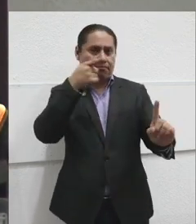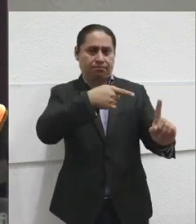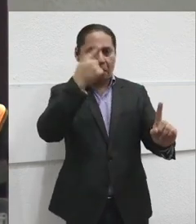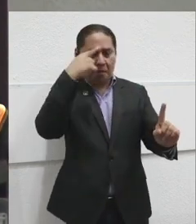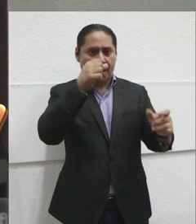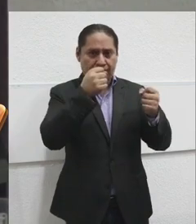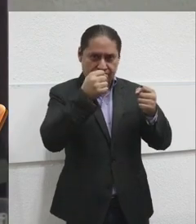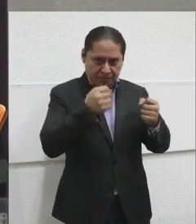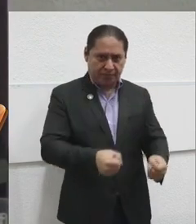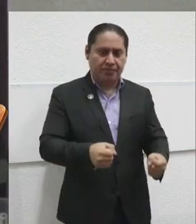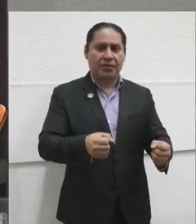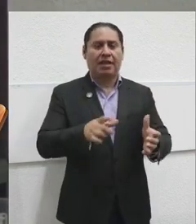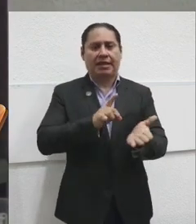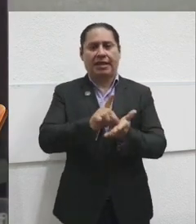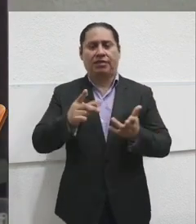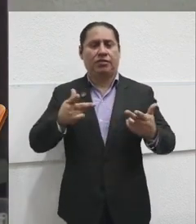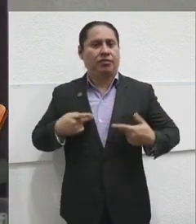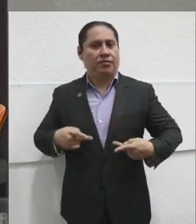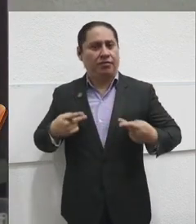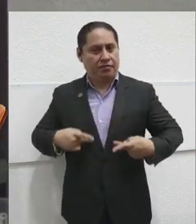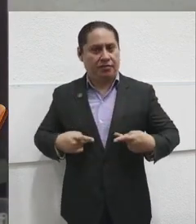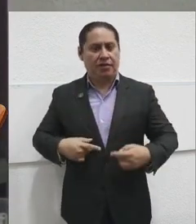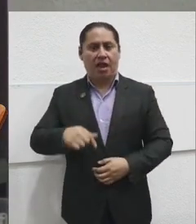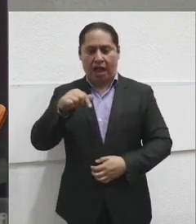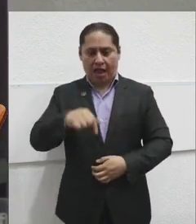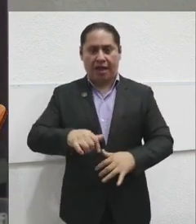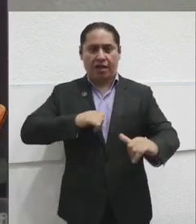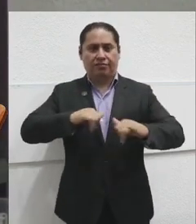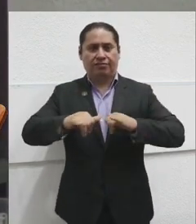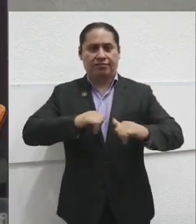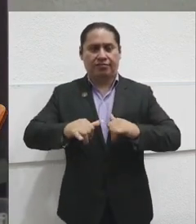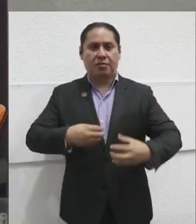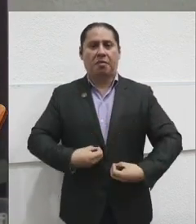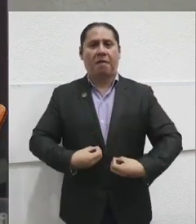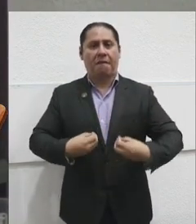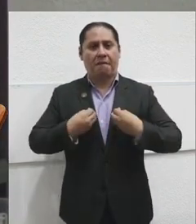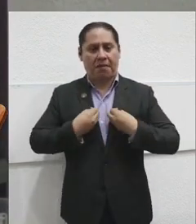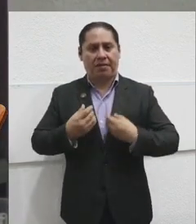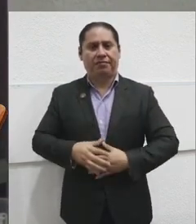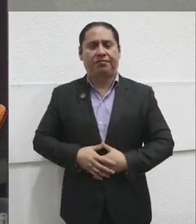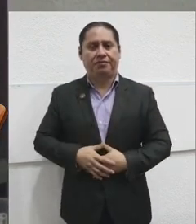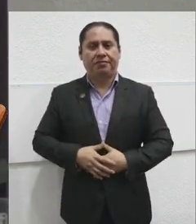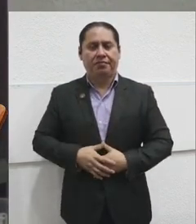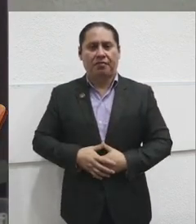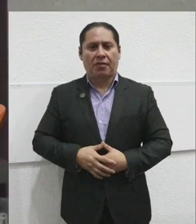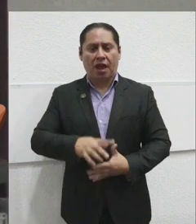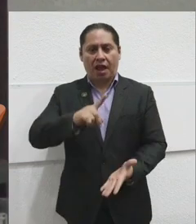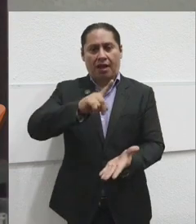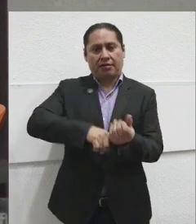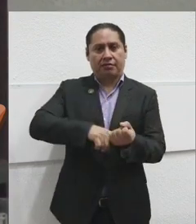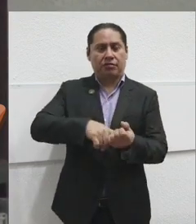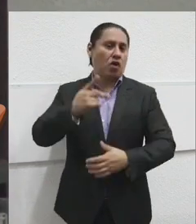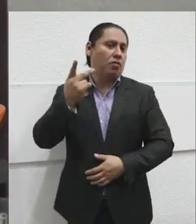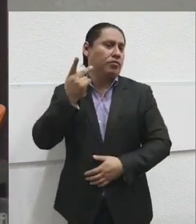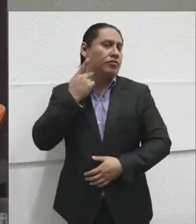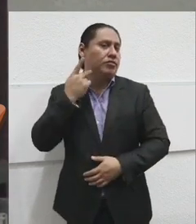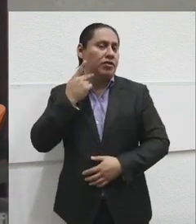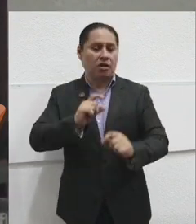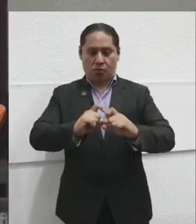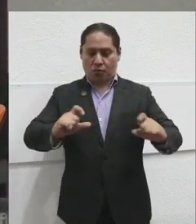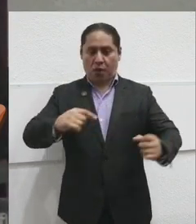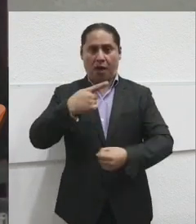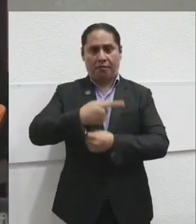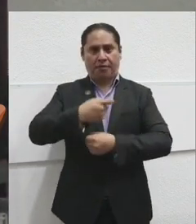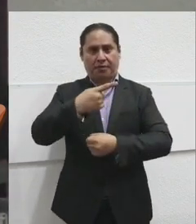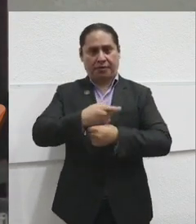los derechos de las personas que habitan el territorio chiapaneco. Dentro de estas políticas, en la fracción